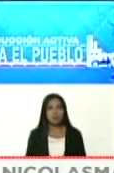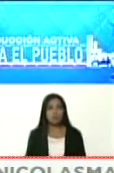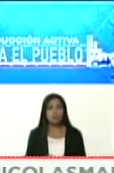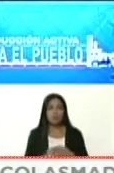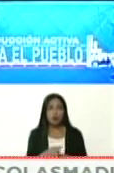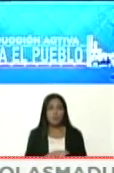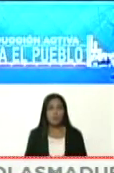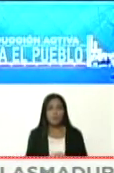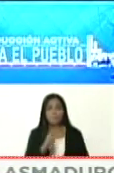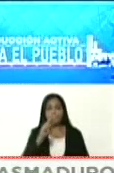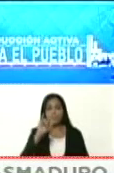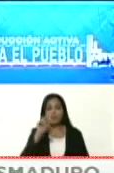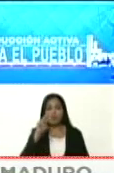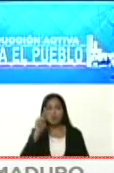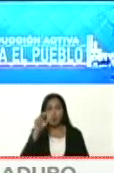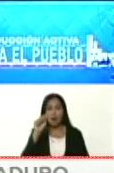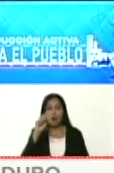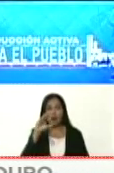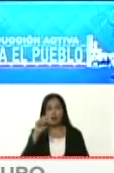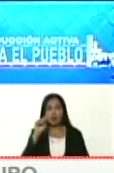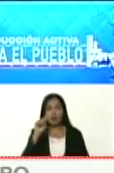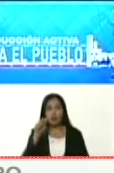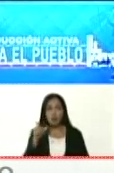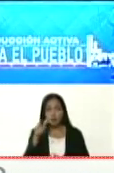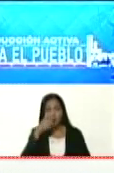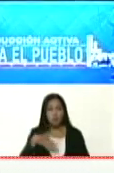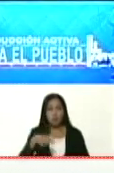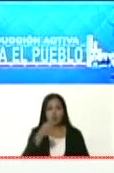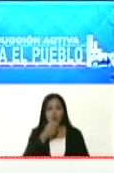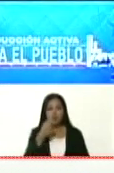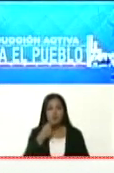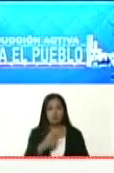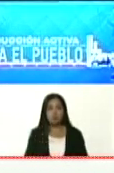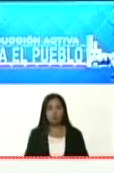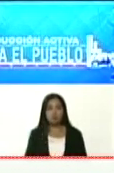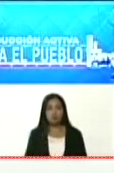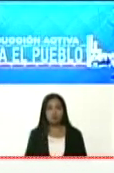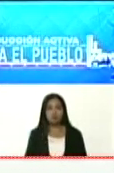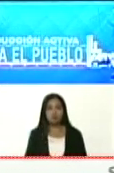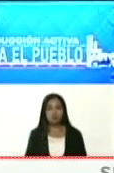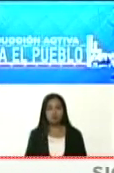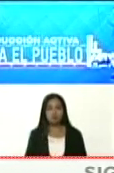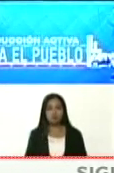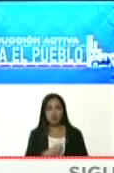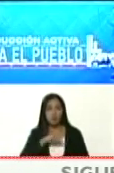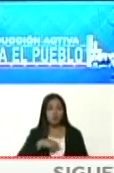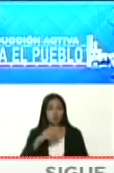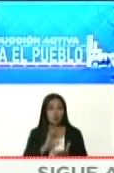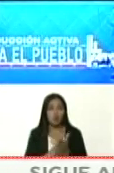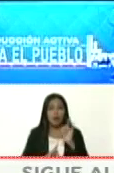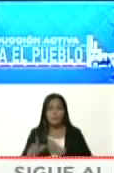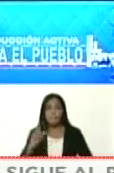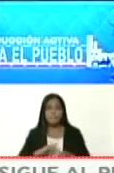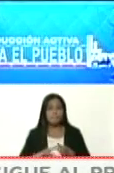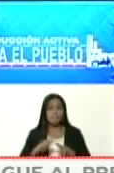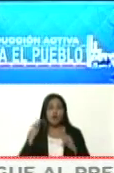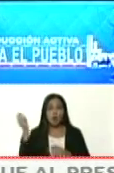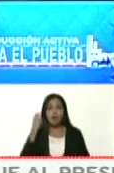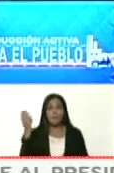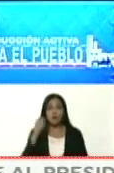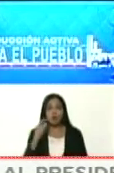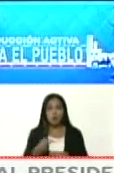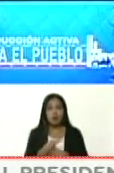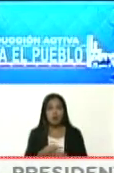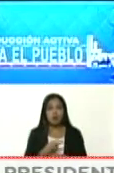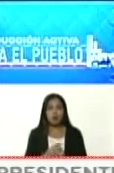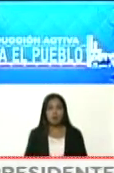vamos a Viruaca, allá, bella población de nuestro querido y amado estado Apure. Allá está el